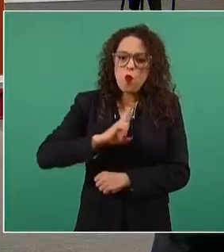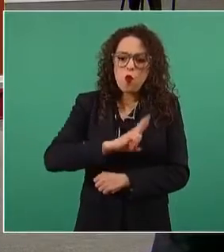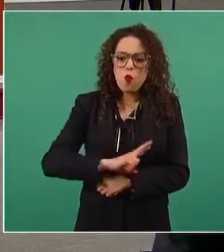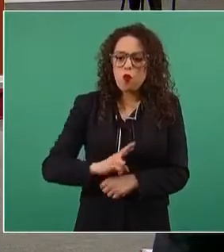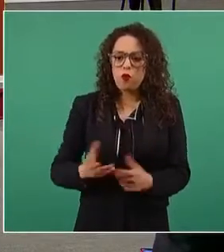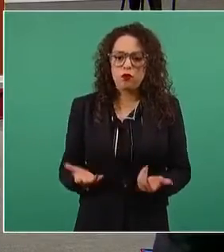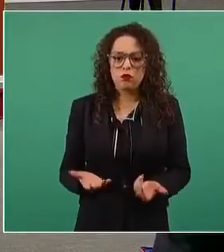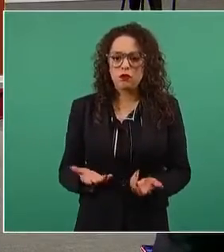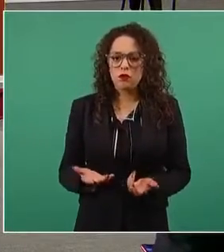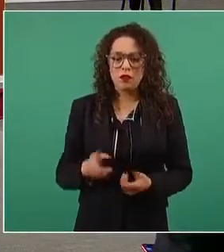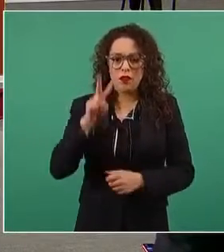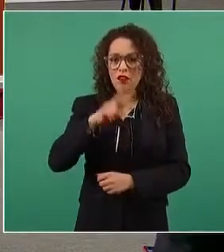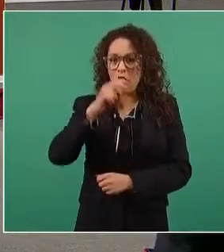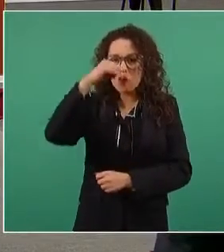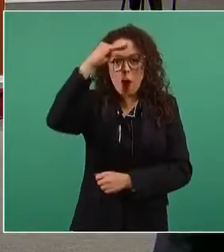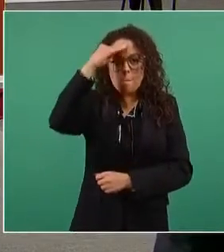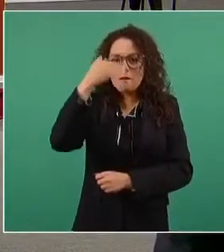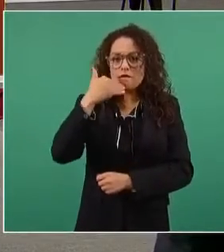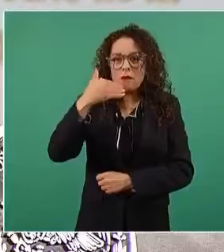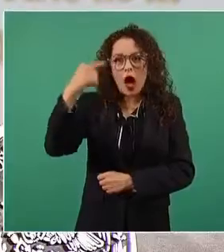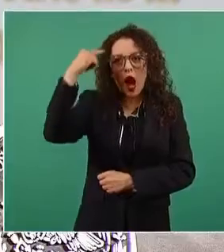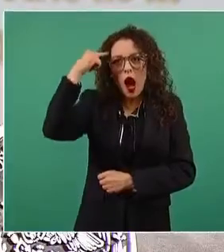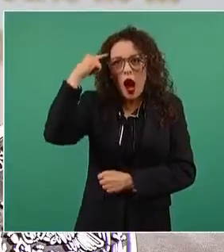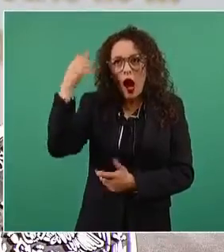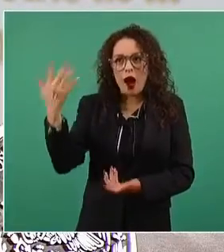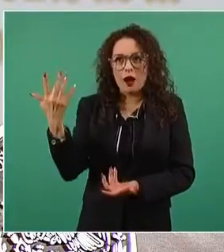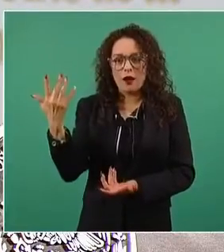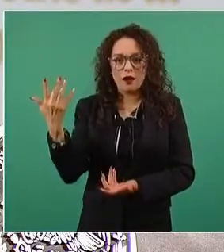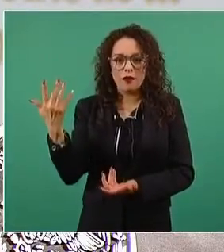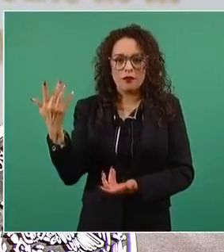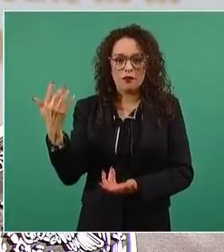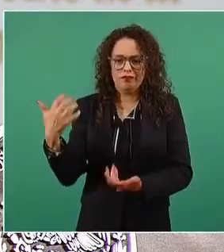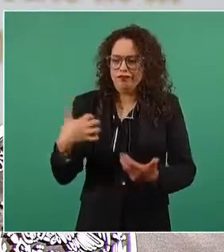Pierden objetividad, se ofuscan.